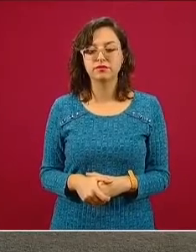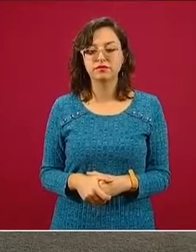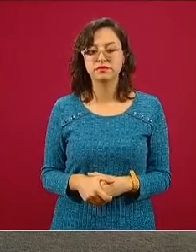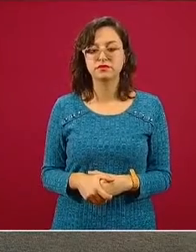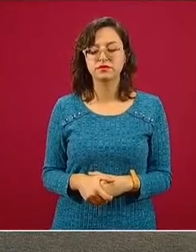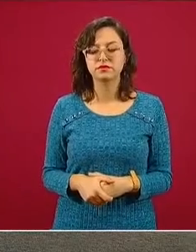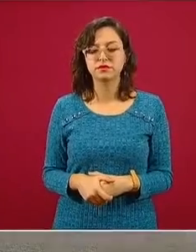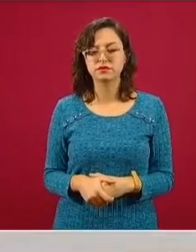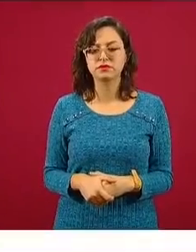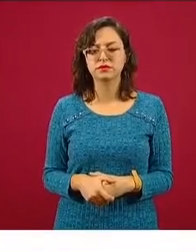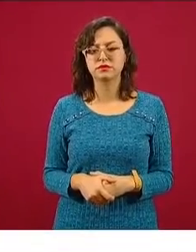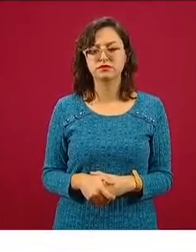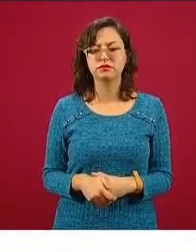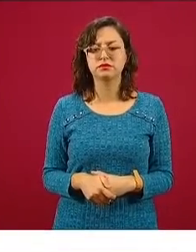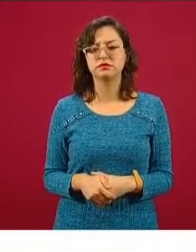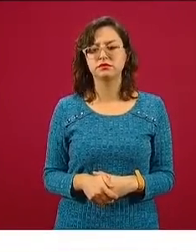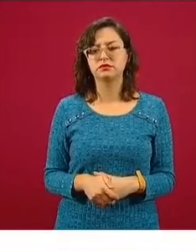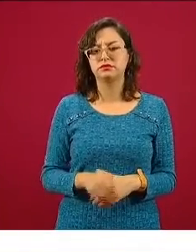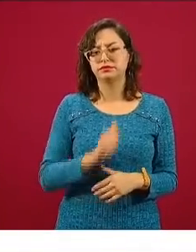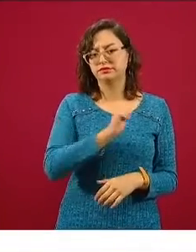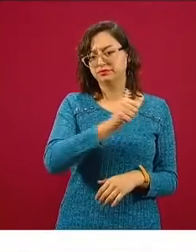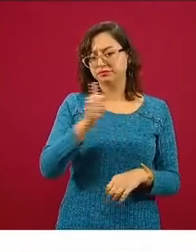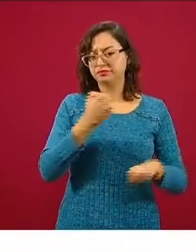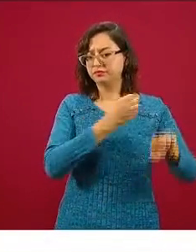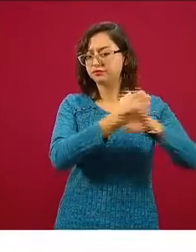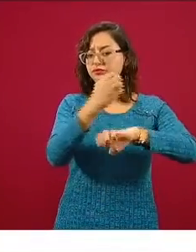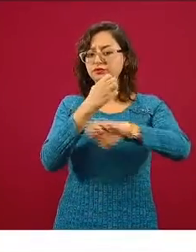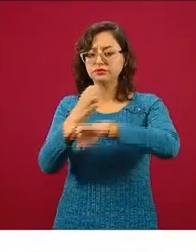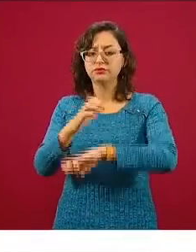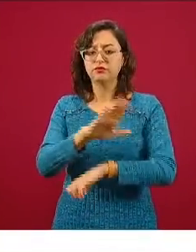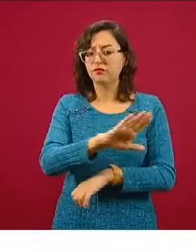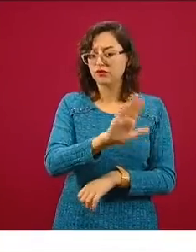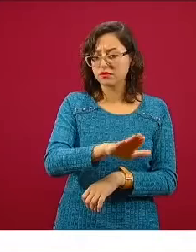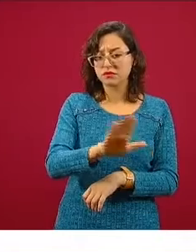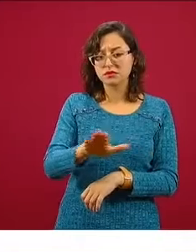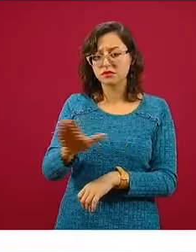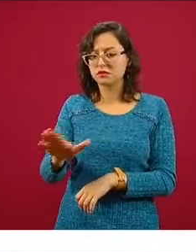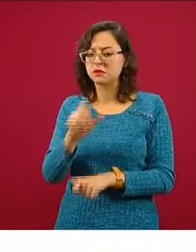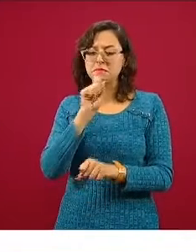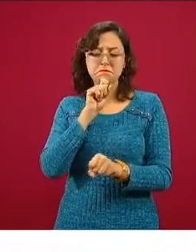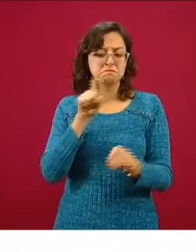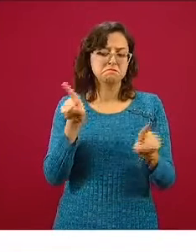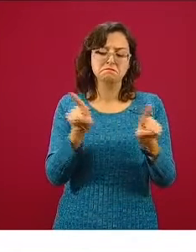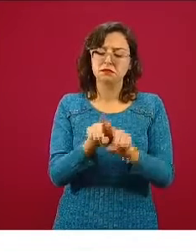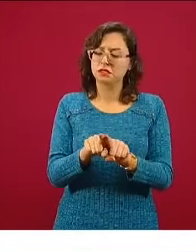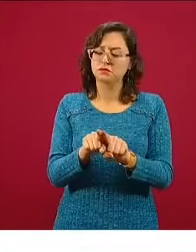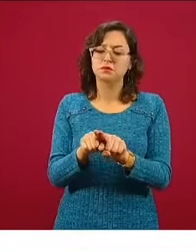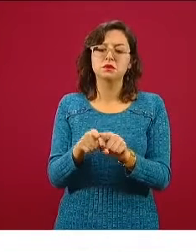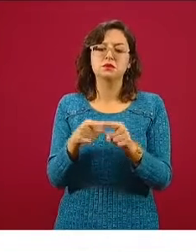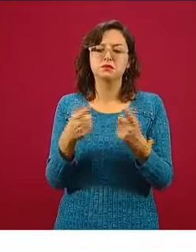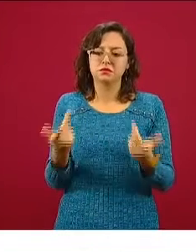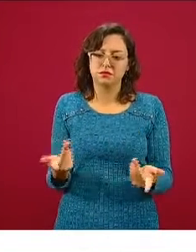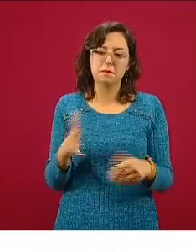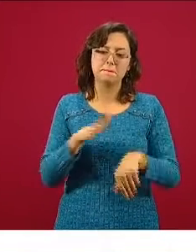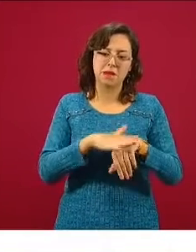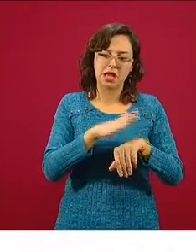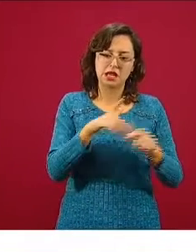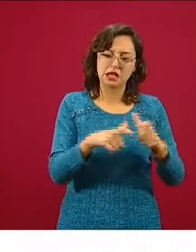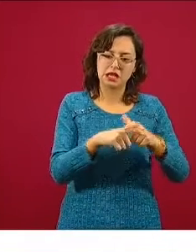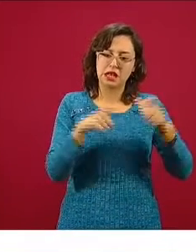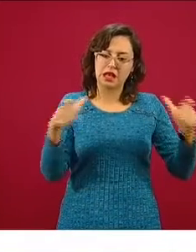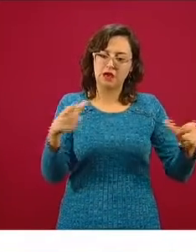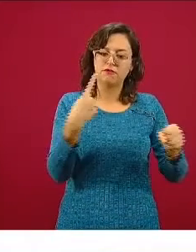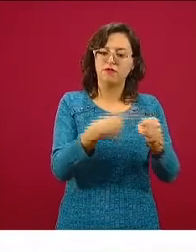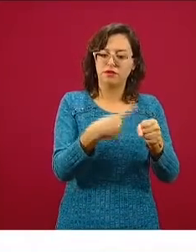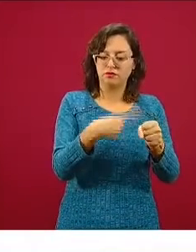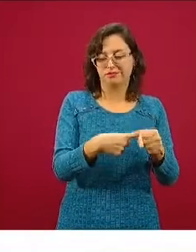Cuando lo vemos por entidad federativa, también sigue el patrón muy semejante al de los casos acumulados. Desde luego, donde hubo más casos, también